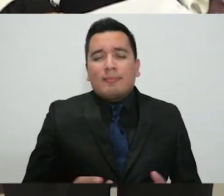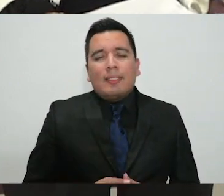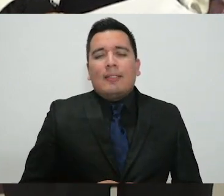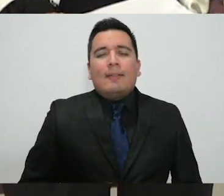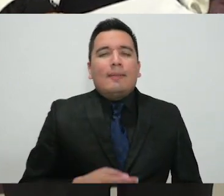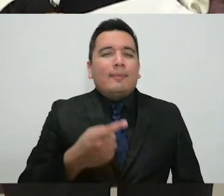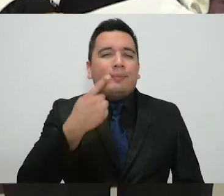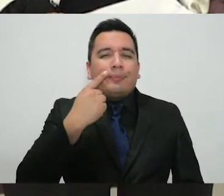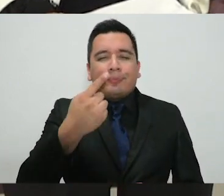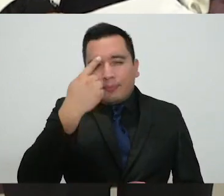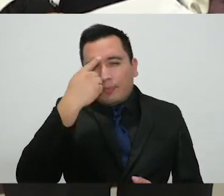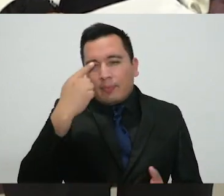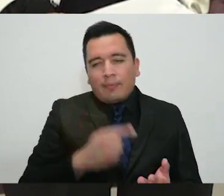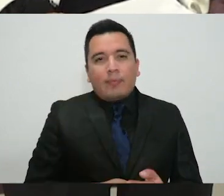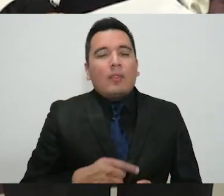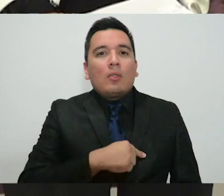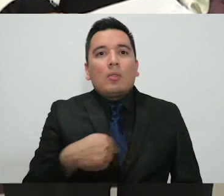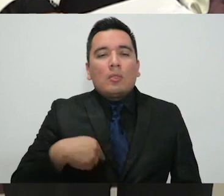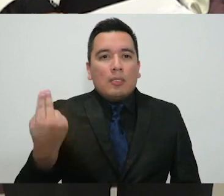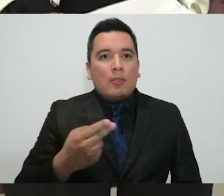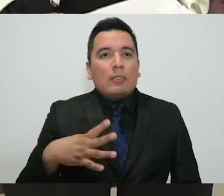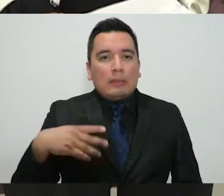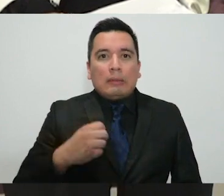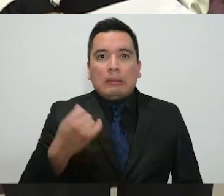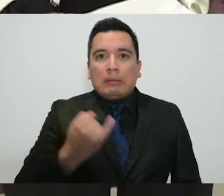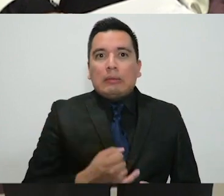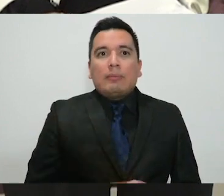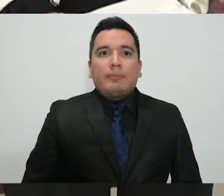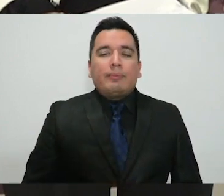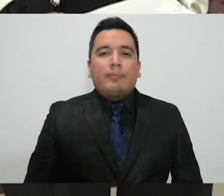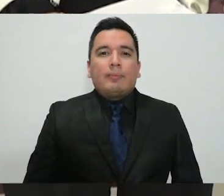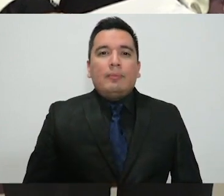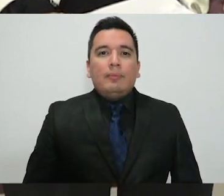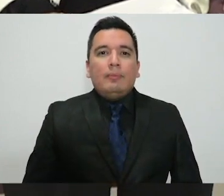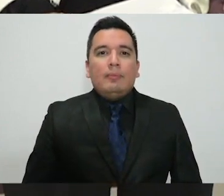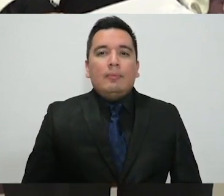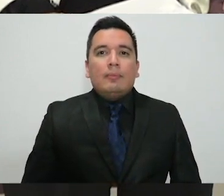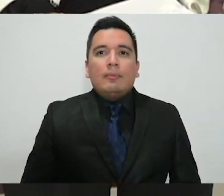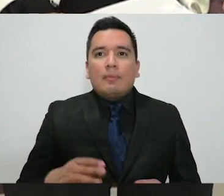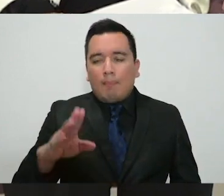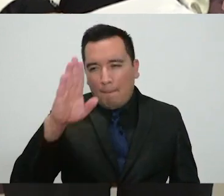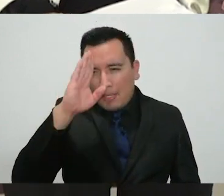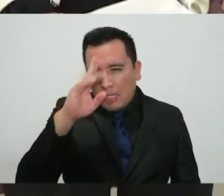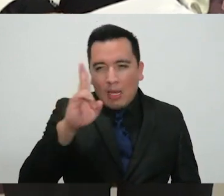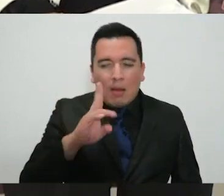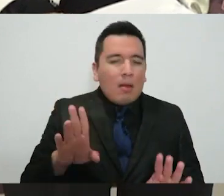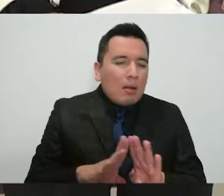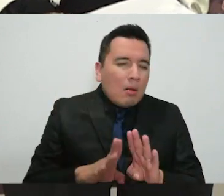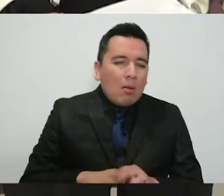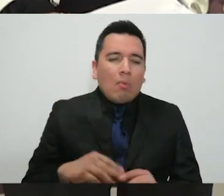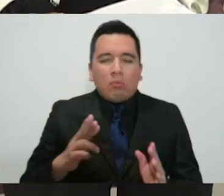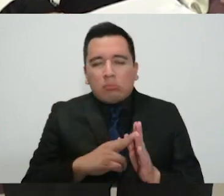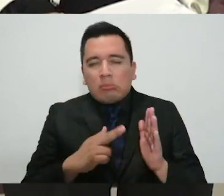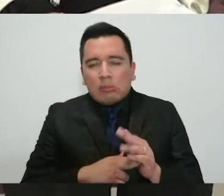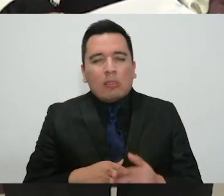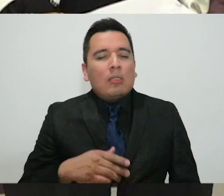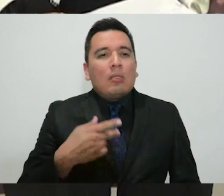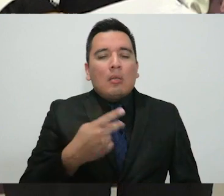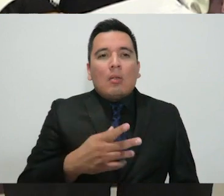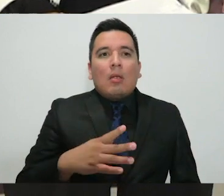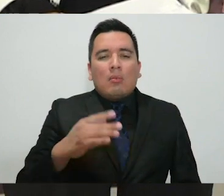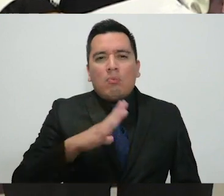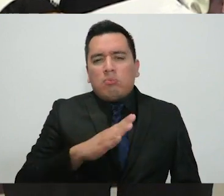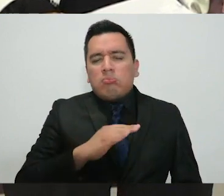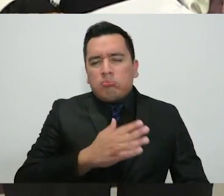que es algo que se debe hacer, que de una forma muy bien pensada, muy bien articulada, puede tener resultados